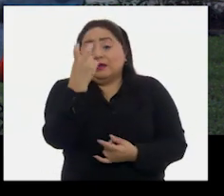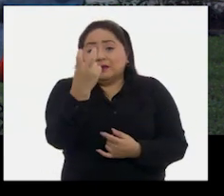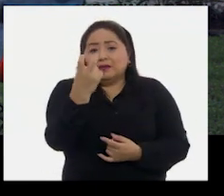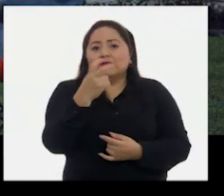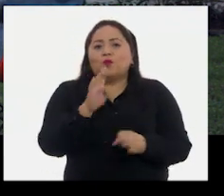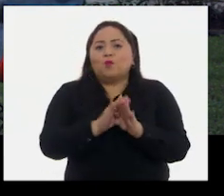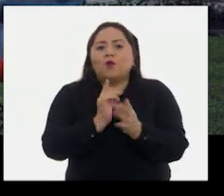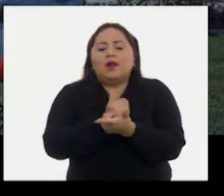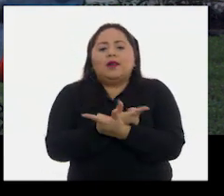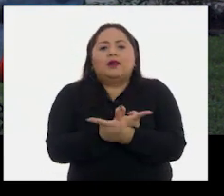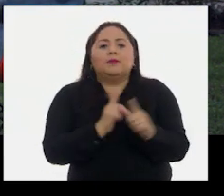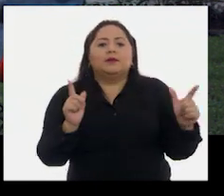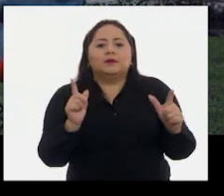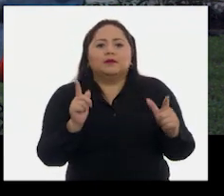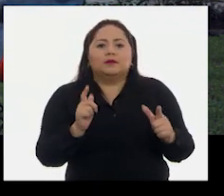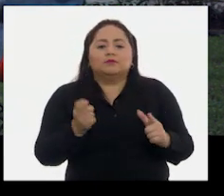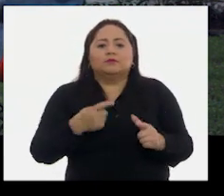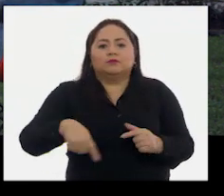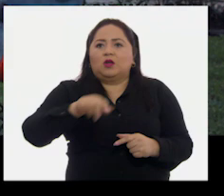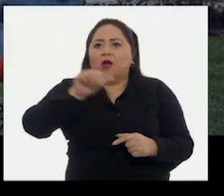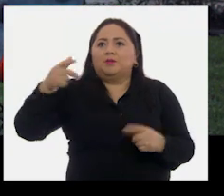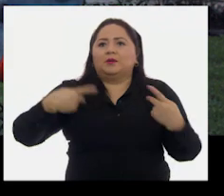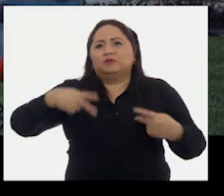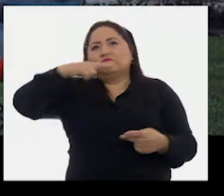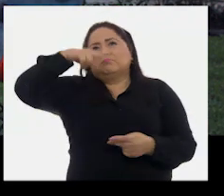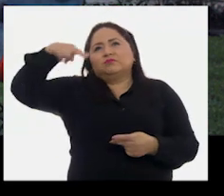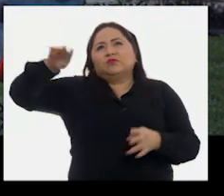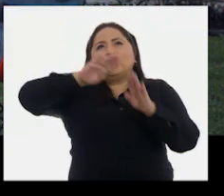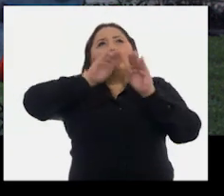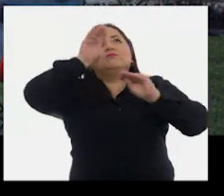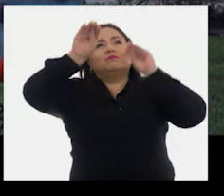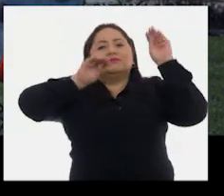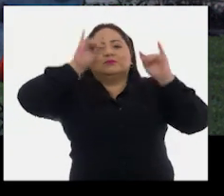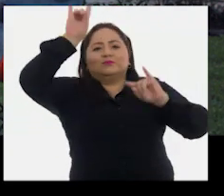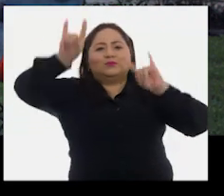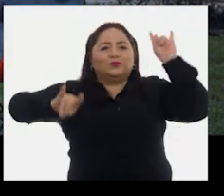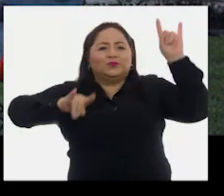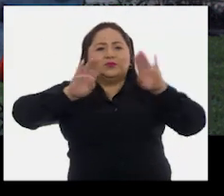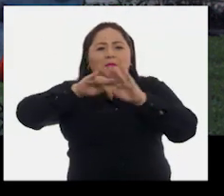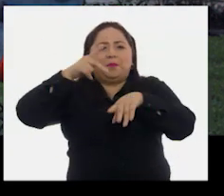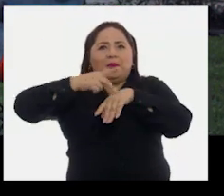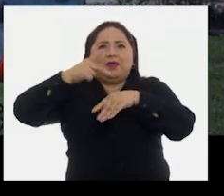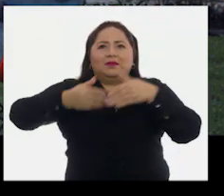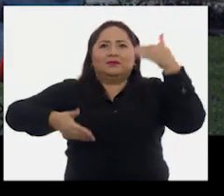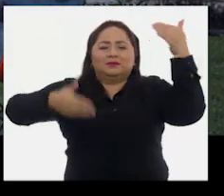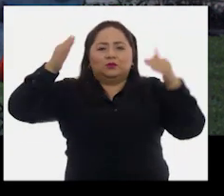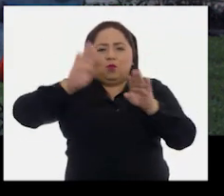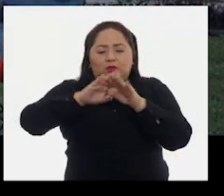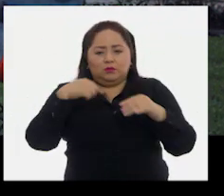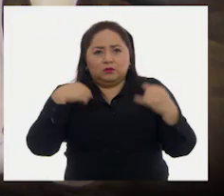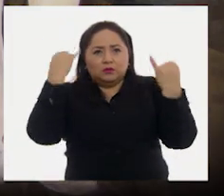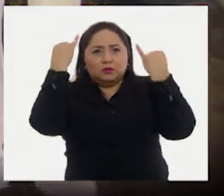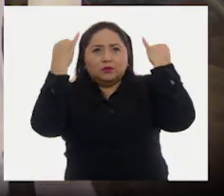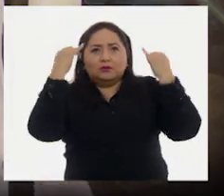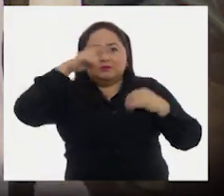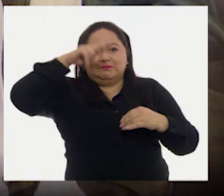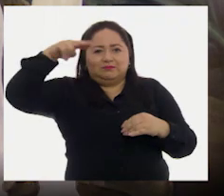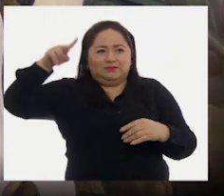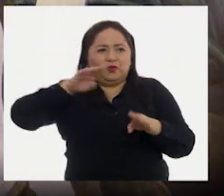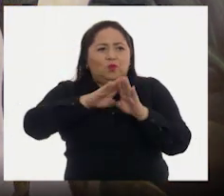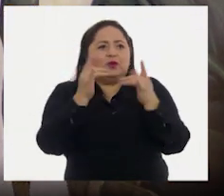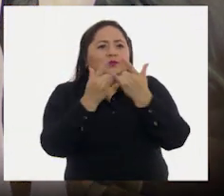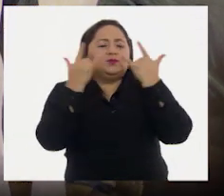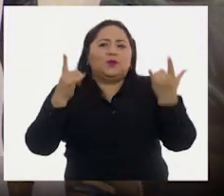les da libertad a los pintores para que pongan en los muros su propia idea de